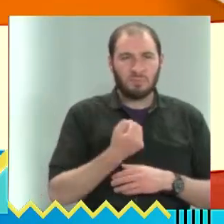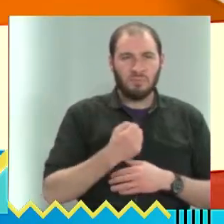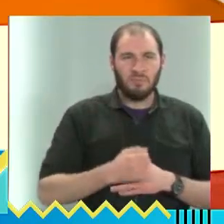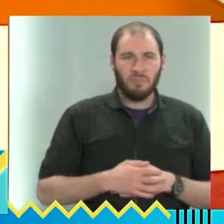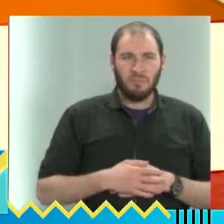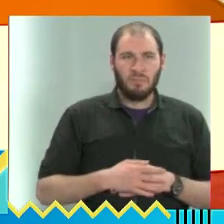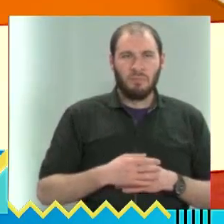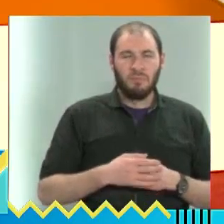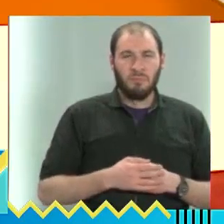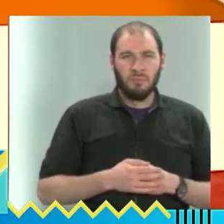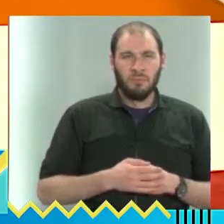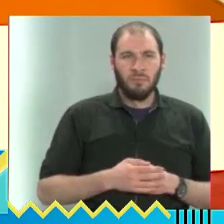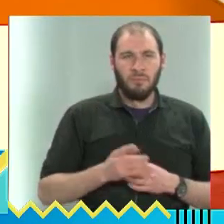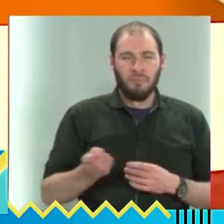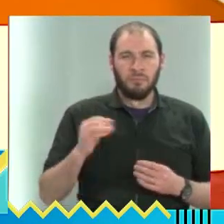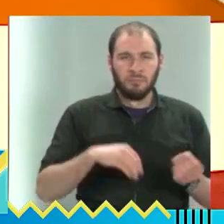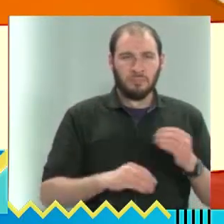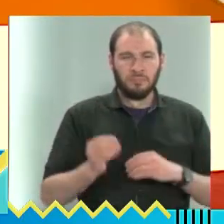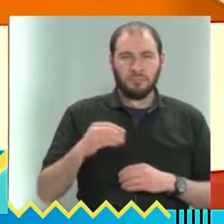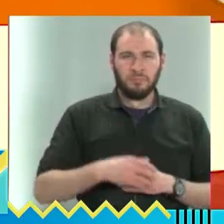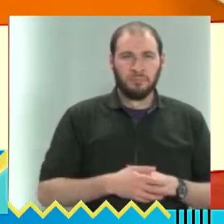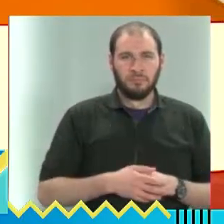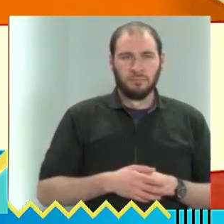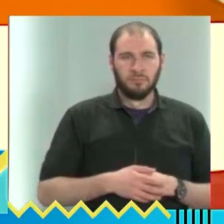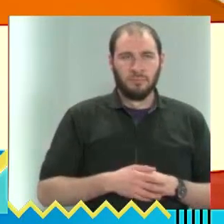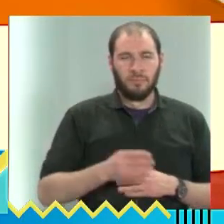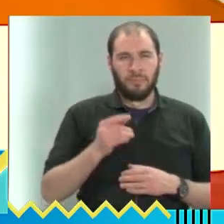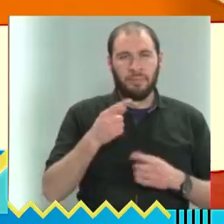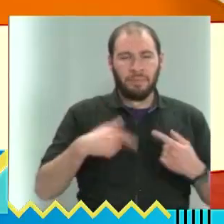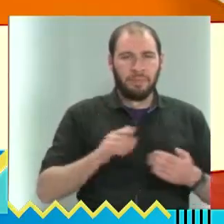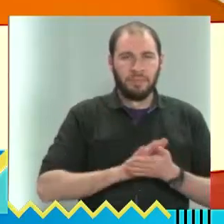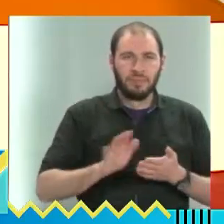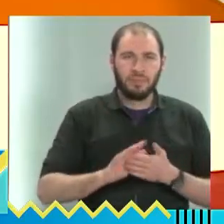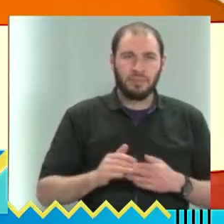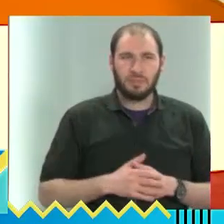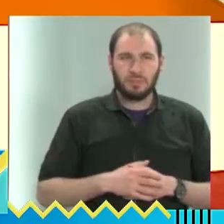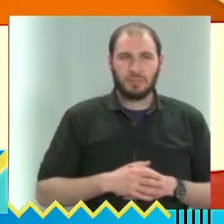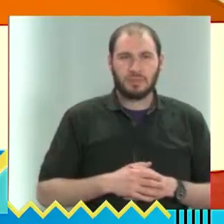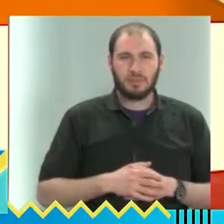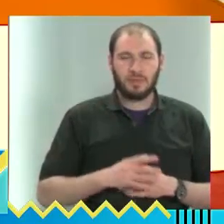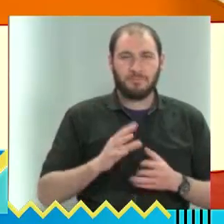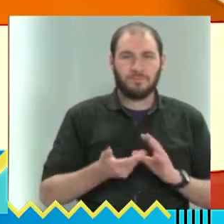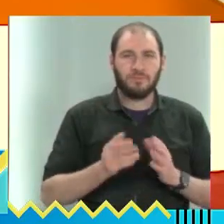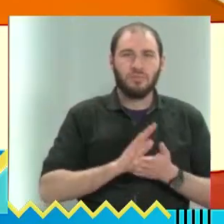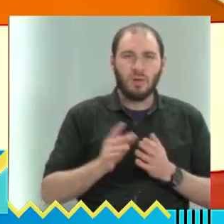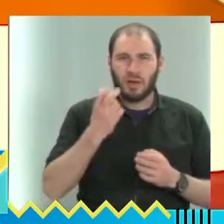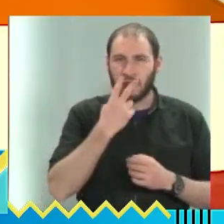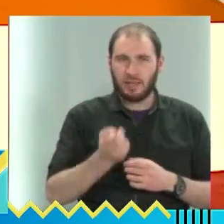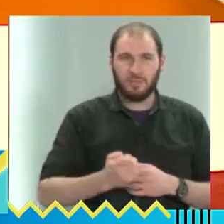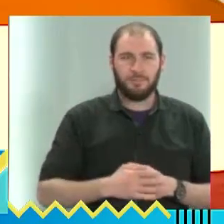nosotros, si bien cada vez se incorporan nuevos materiales, nuevas fuentes de